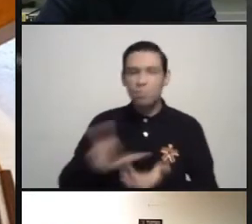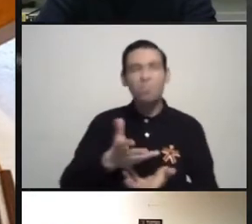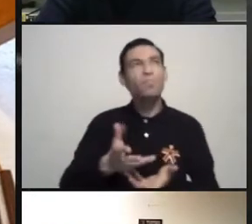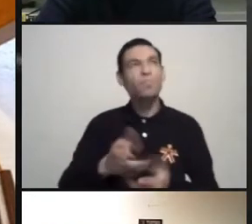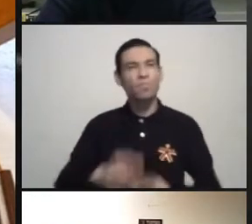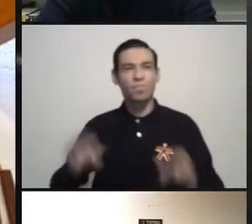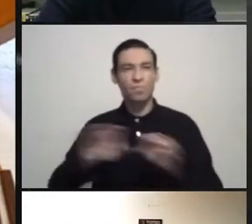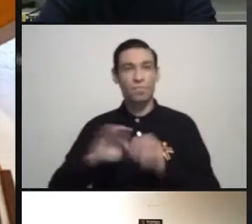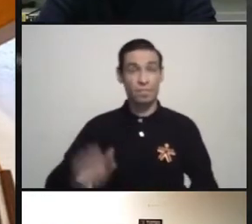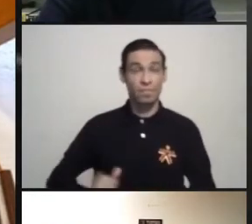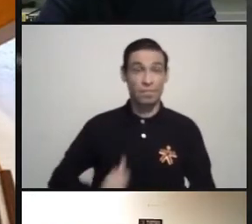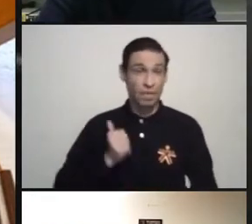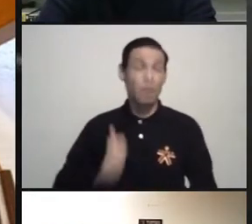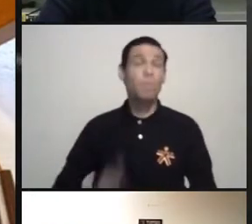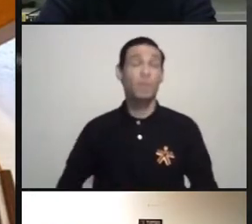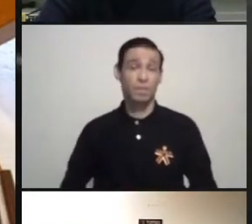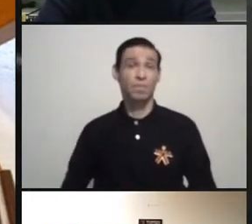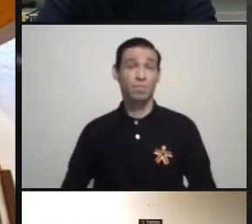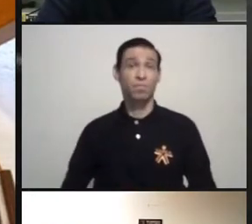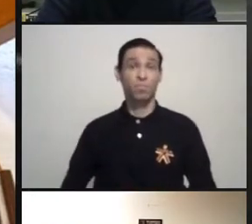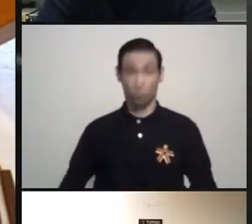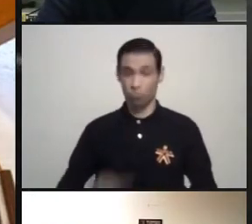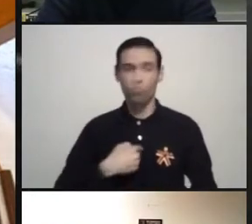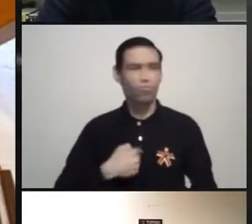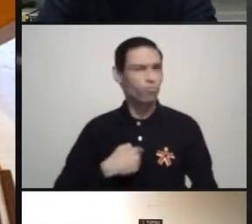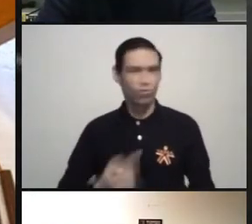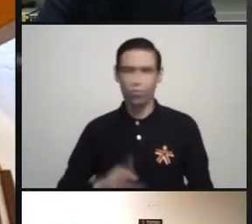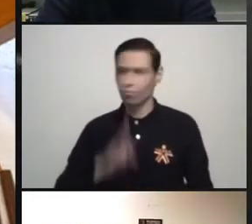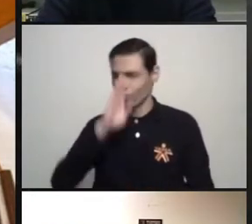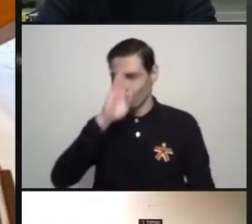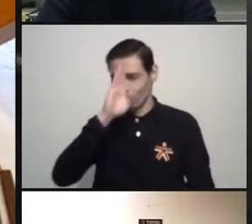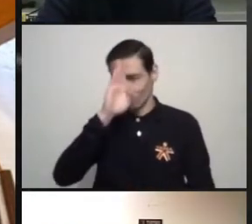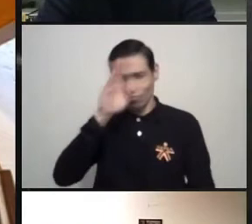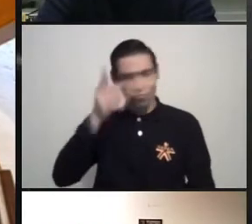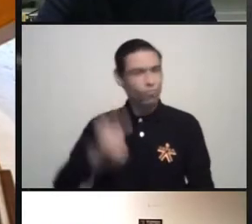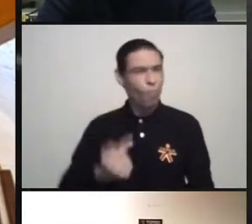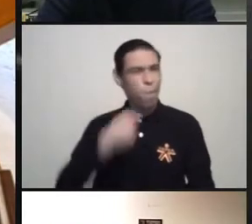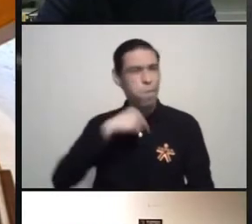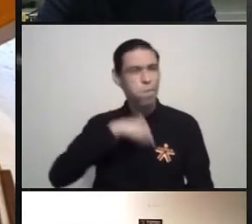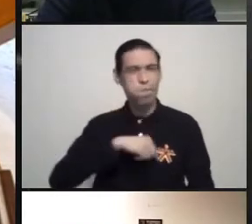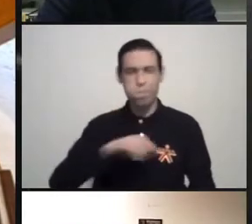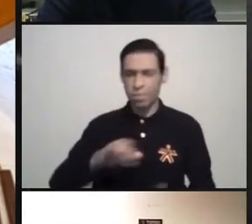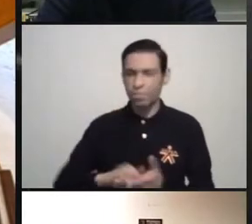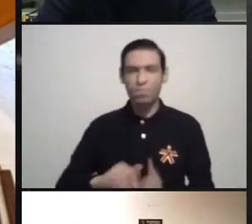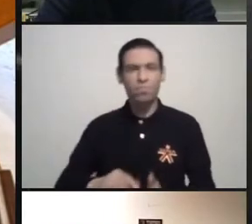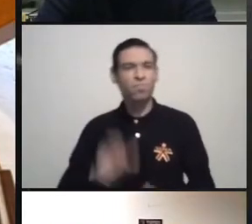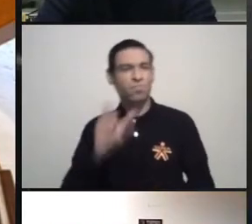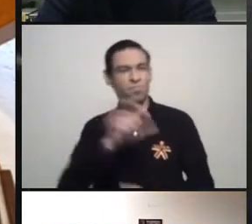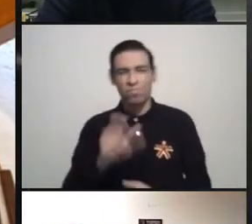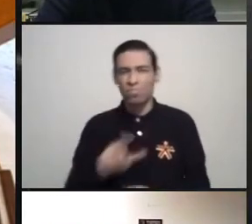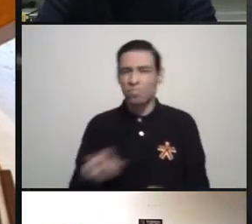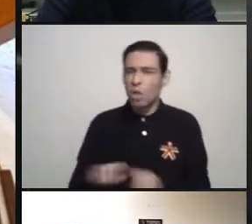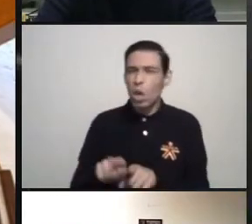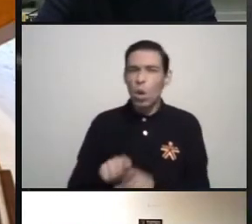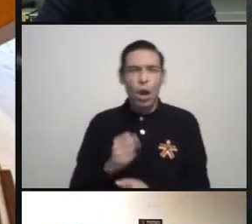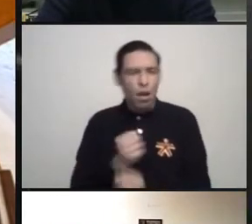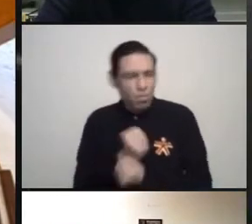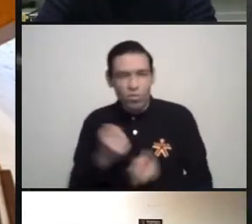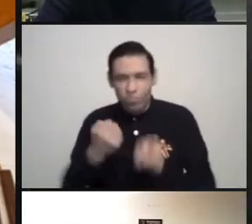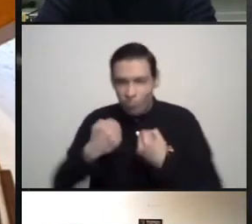sí soy de los eternos enamorados de esto. Y yo soy de los que digo que esto entre con más cariño, más amor, mejor se